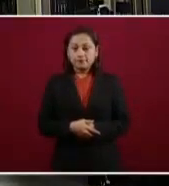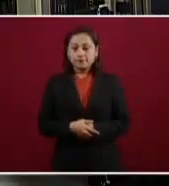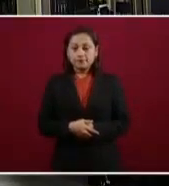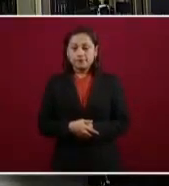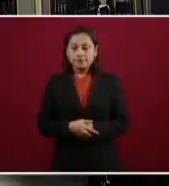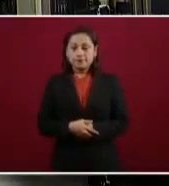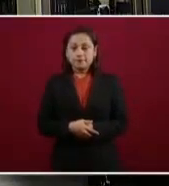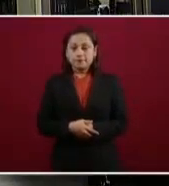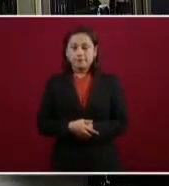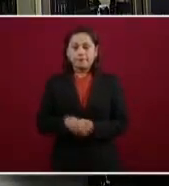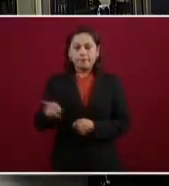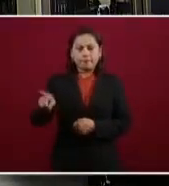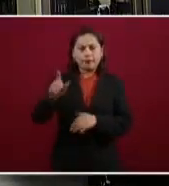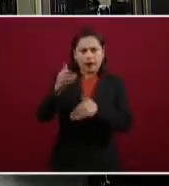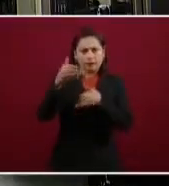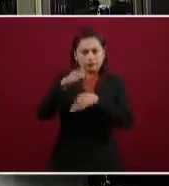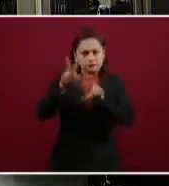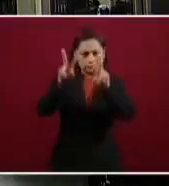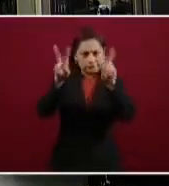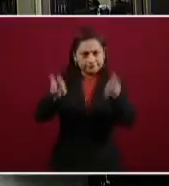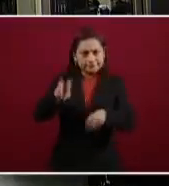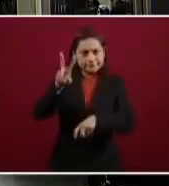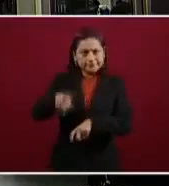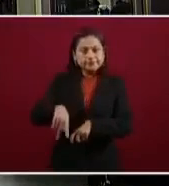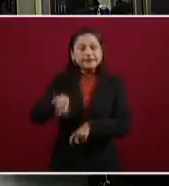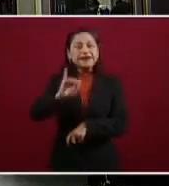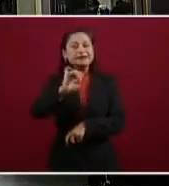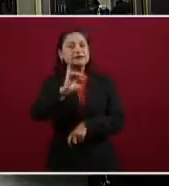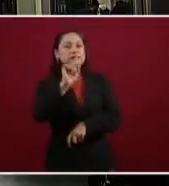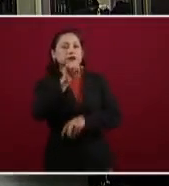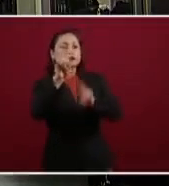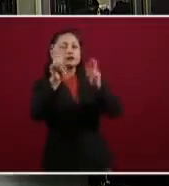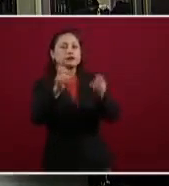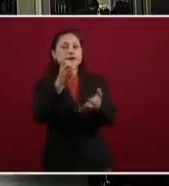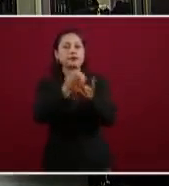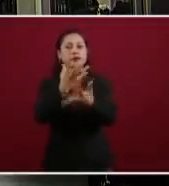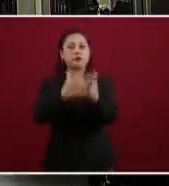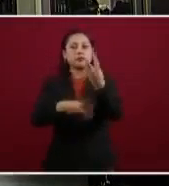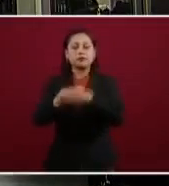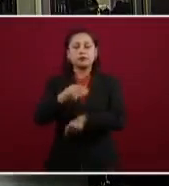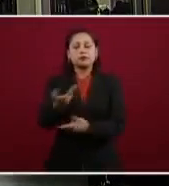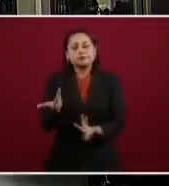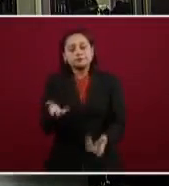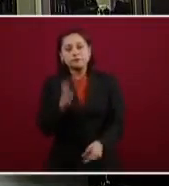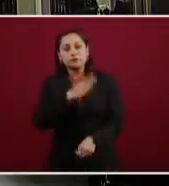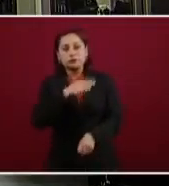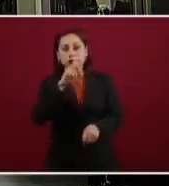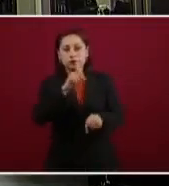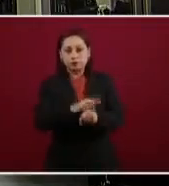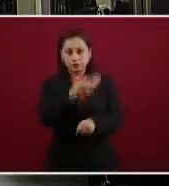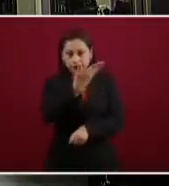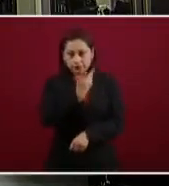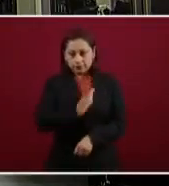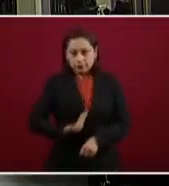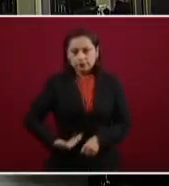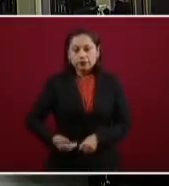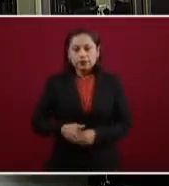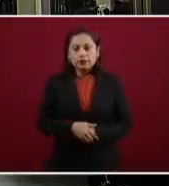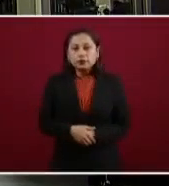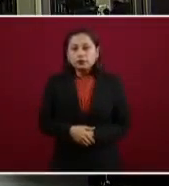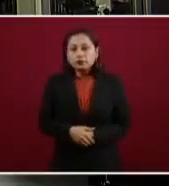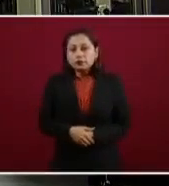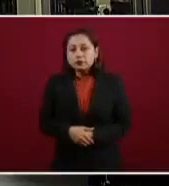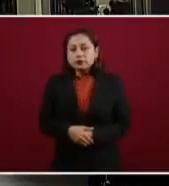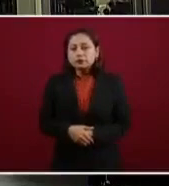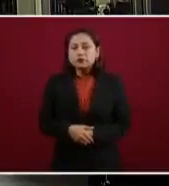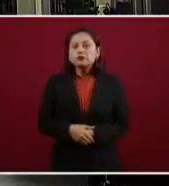sobre el tema verdad el tema económico buenos días siempre 7 si bien todo cambio de régimen como